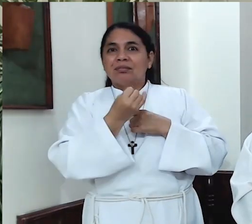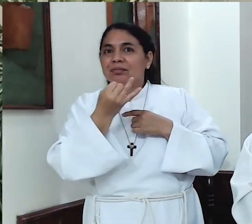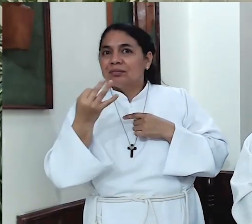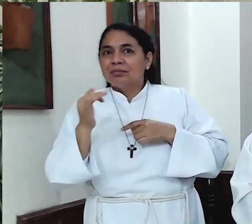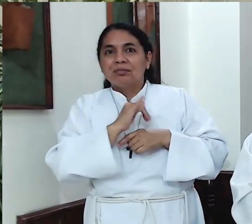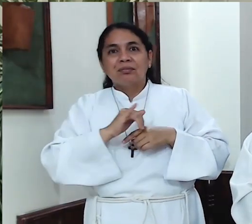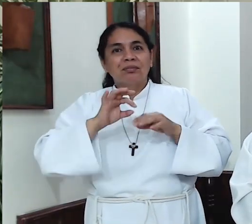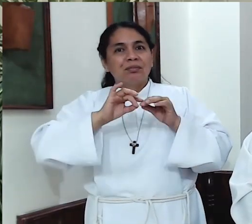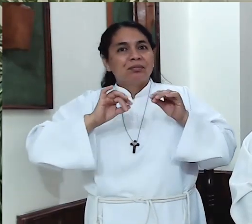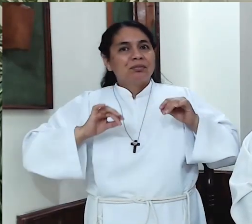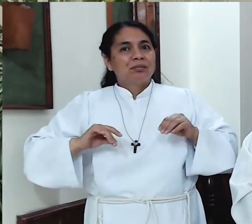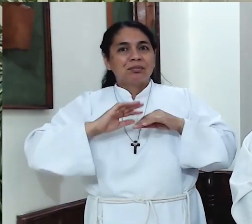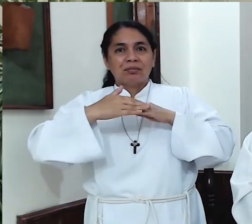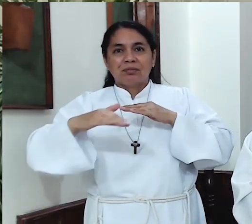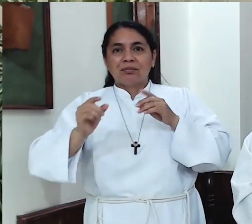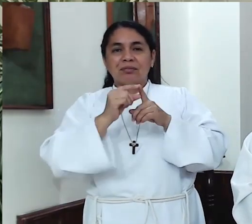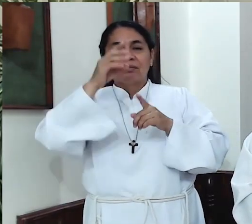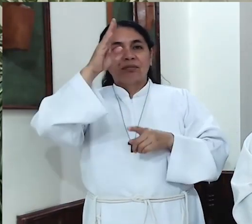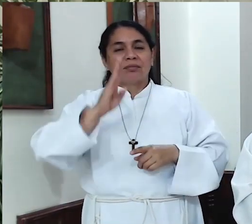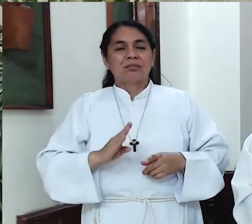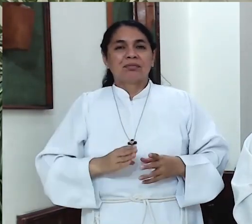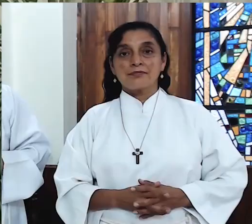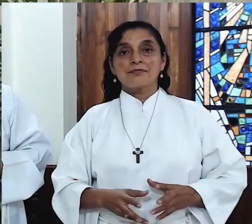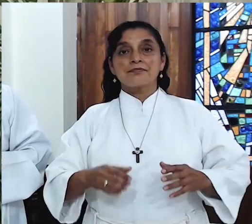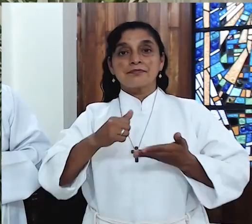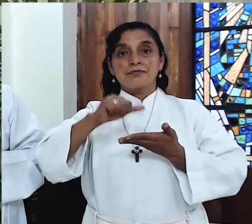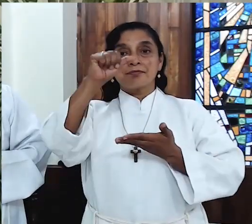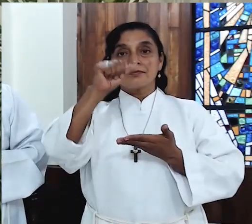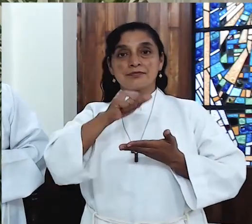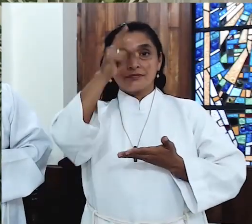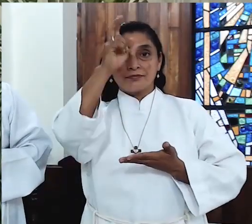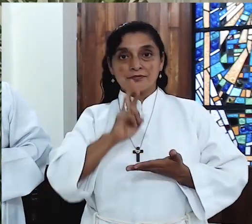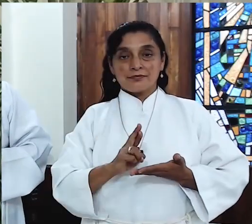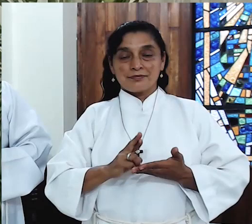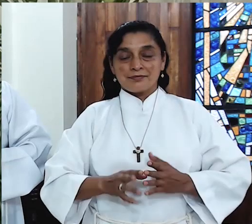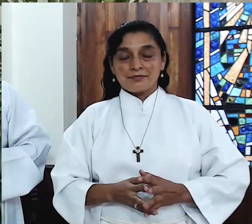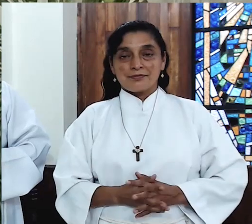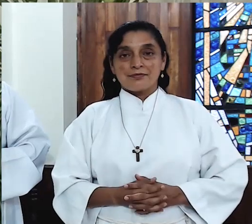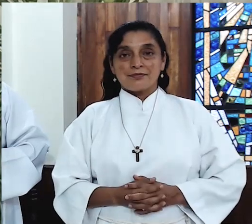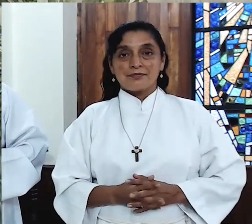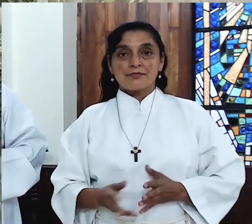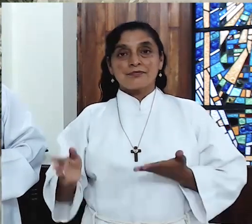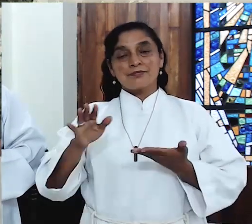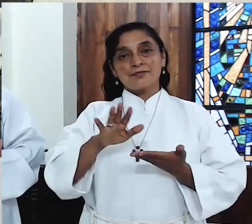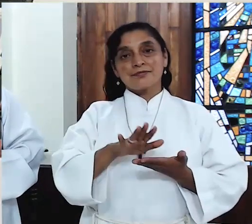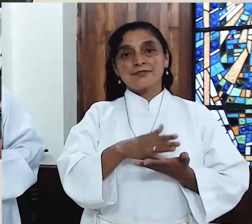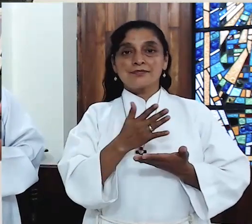mar. Palabra de Dios. Te alabamos, Señor.